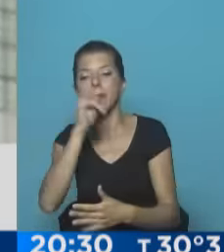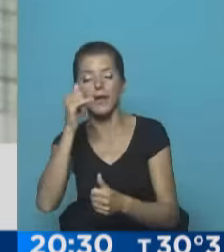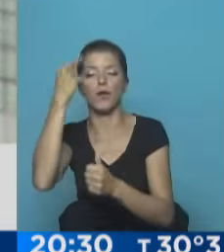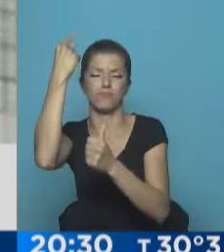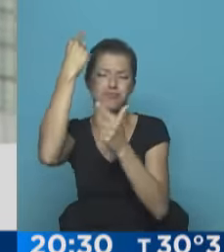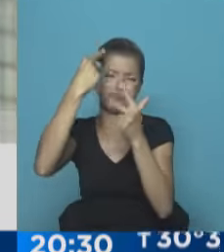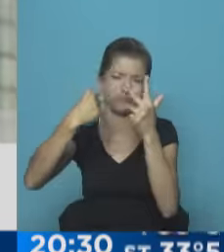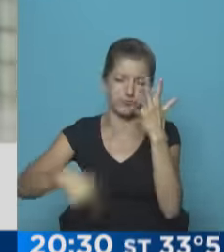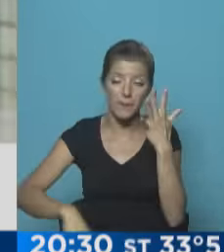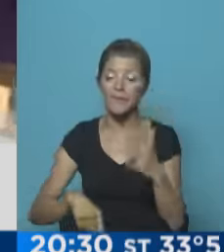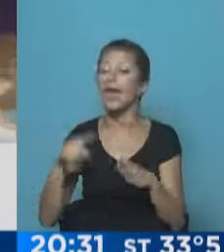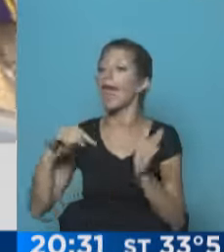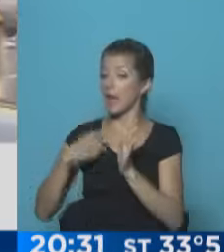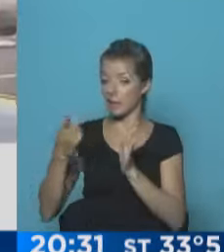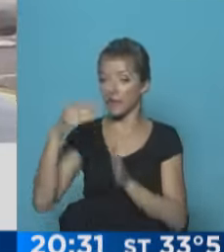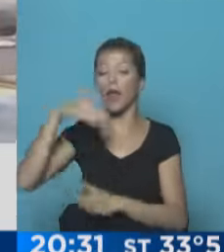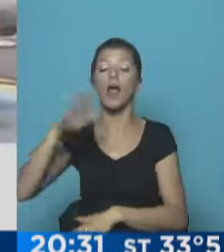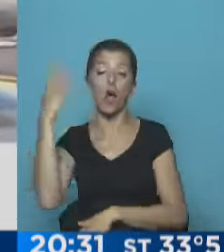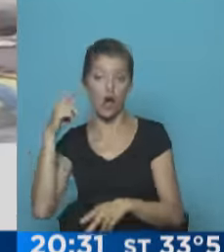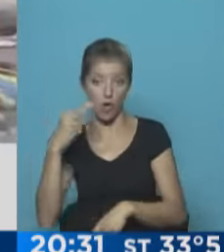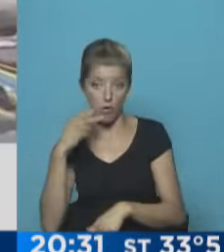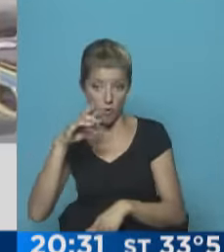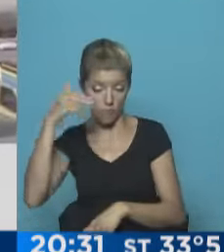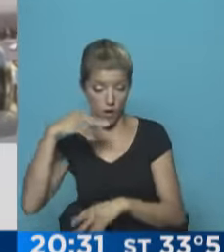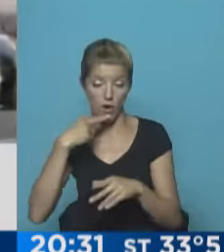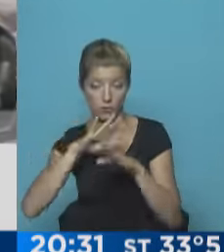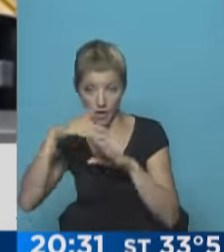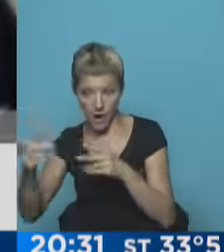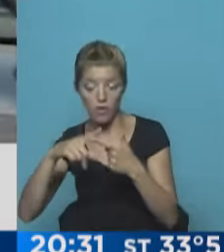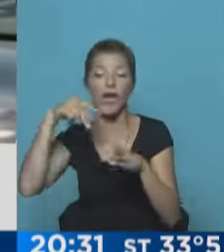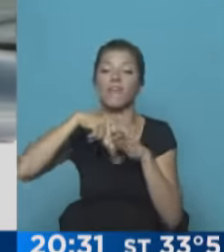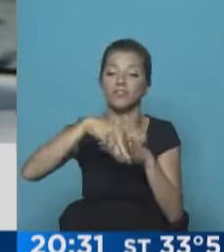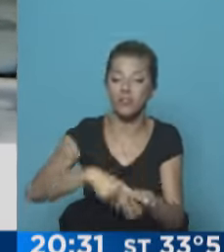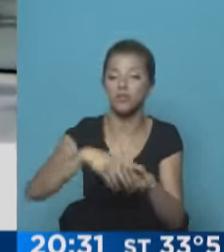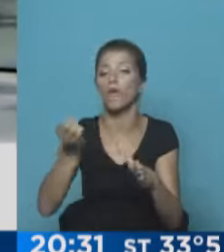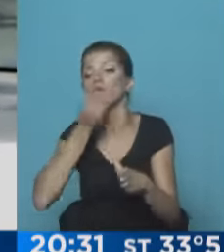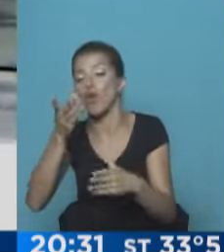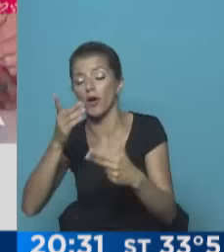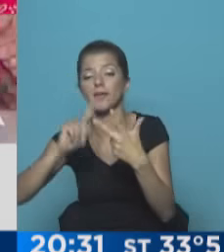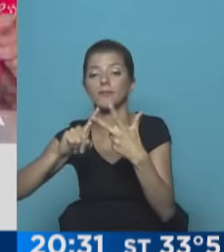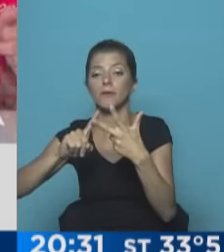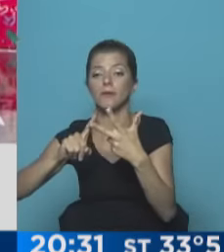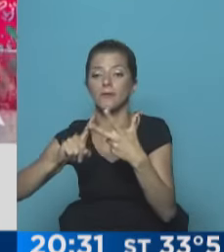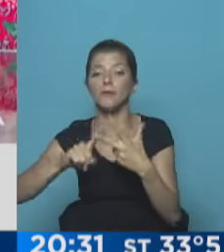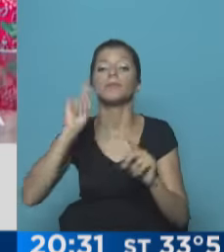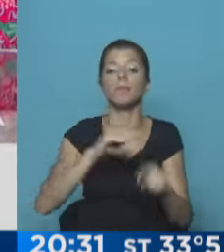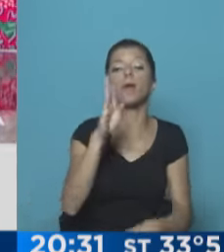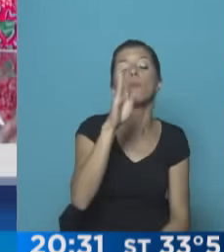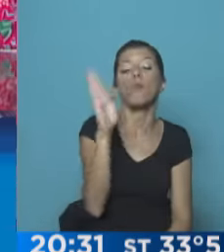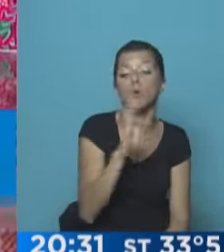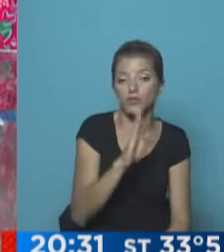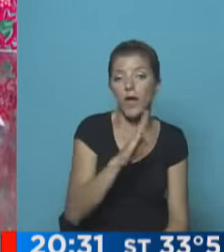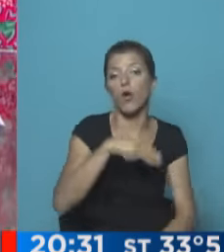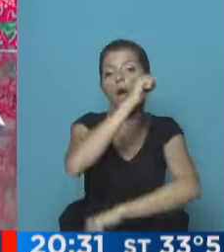capital, los barrios de Montserrat, Retiro, San Nicolás, Flores, Caballitos y en las zonas de Sur, Bursaco, Avellaneda